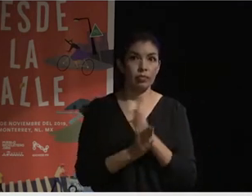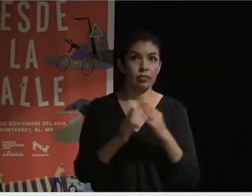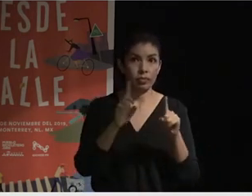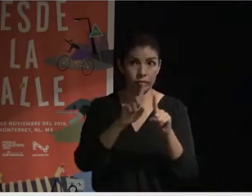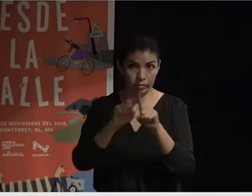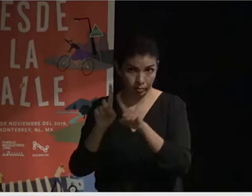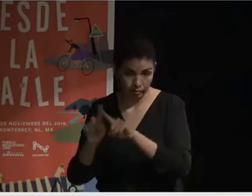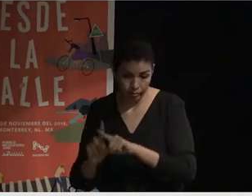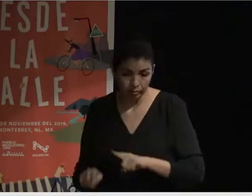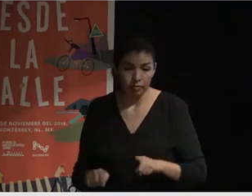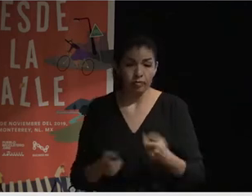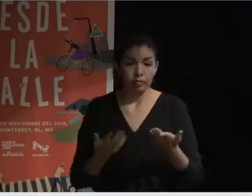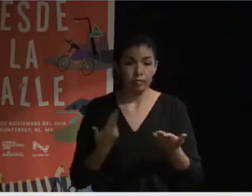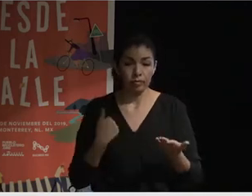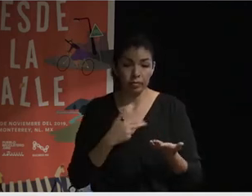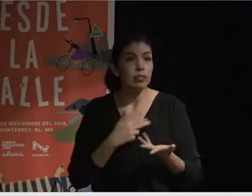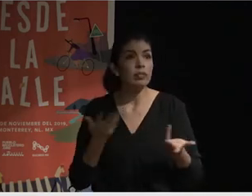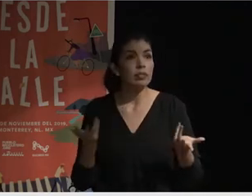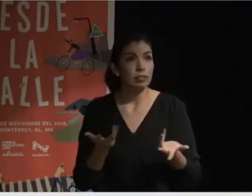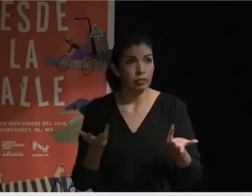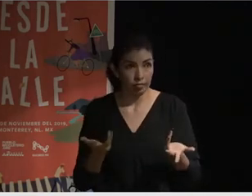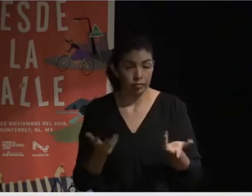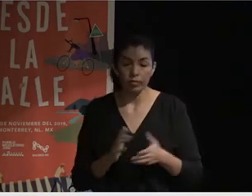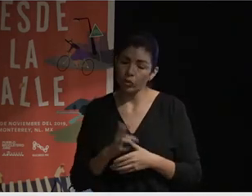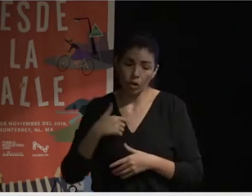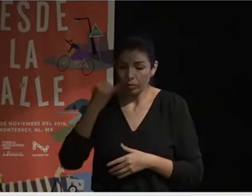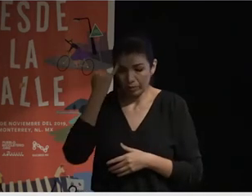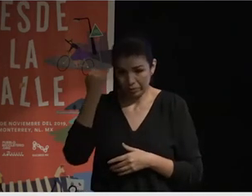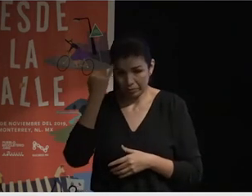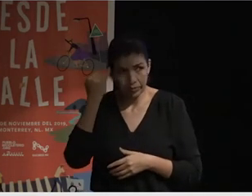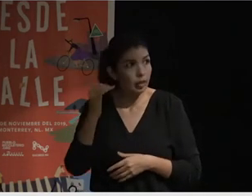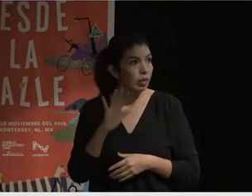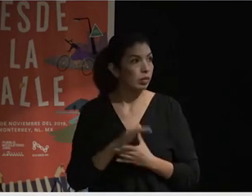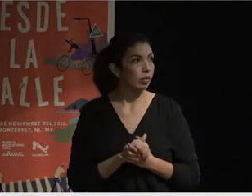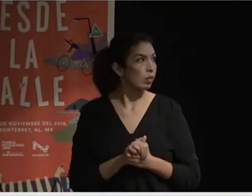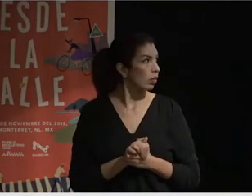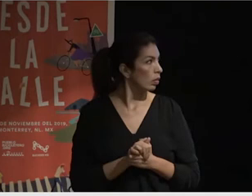financiar proyectos más novedosos, no sé, son algunas ideas. Perdón.